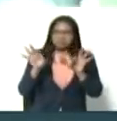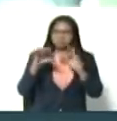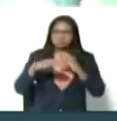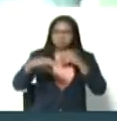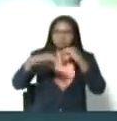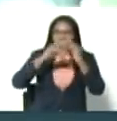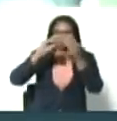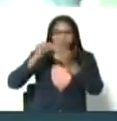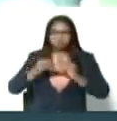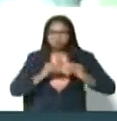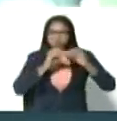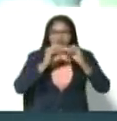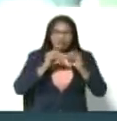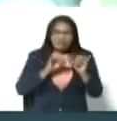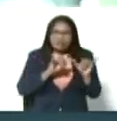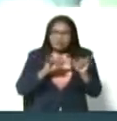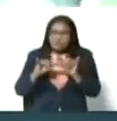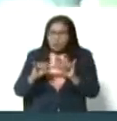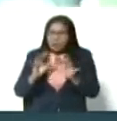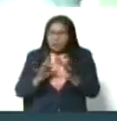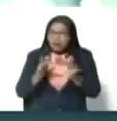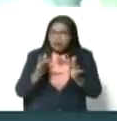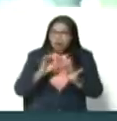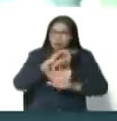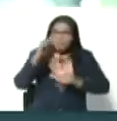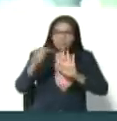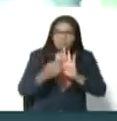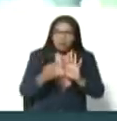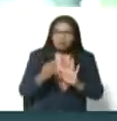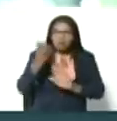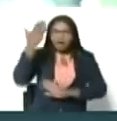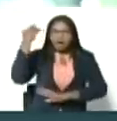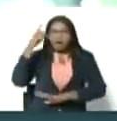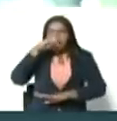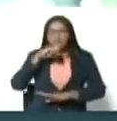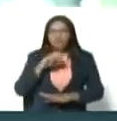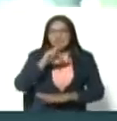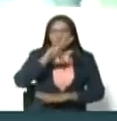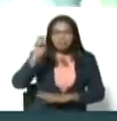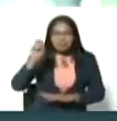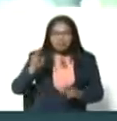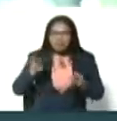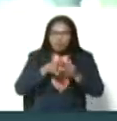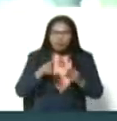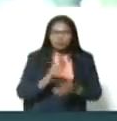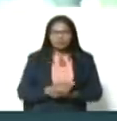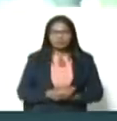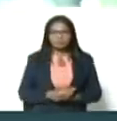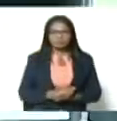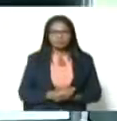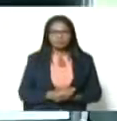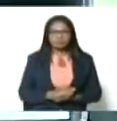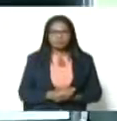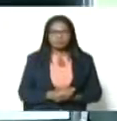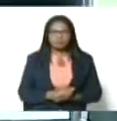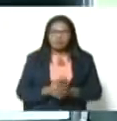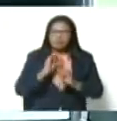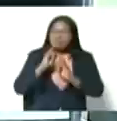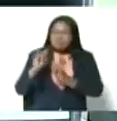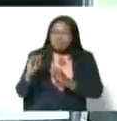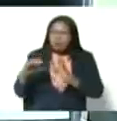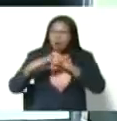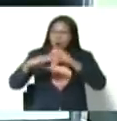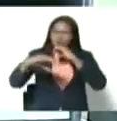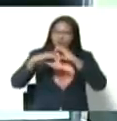decirle, quedó intacta, pues, de hace 30 años, igualito. De hecho, esa unidad